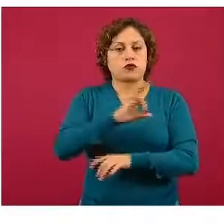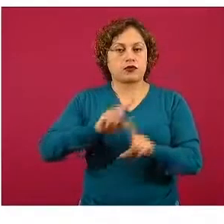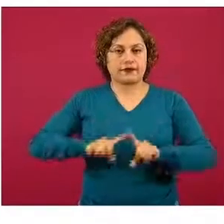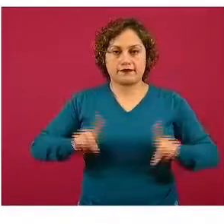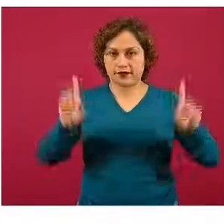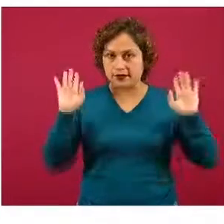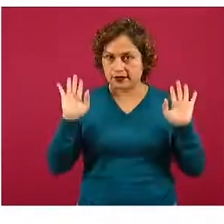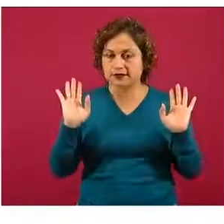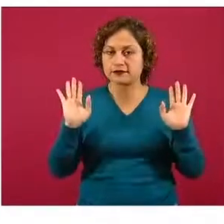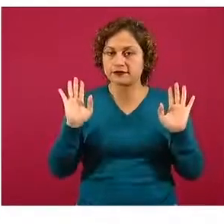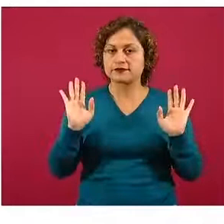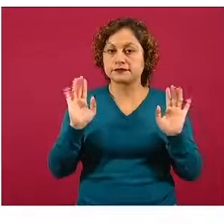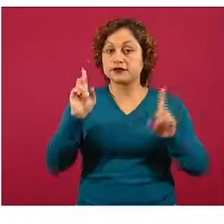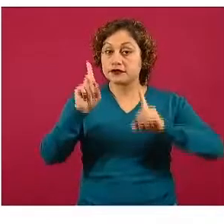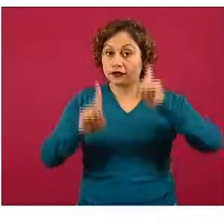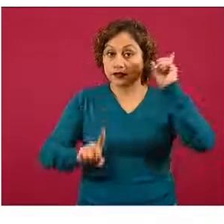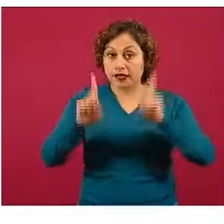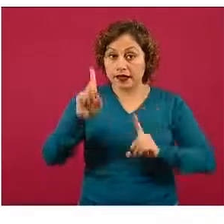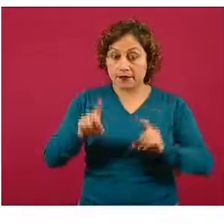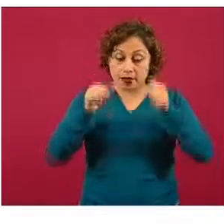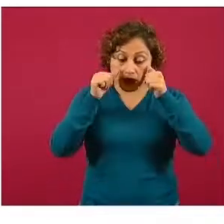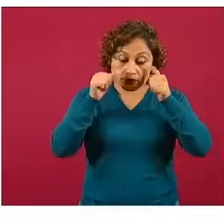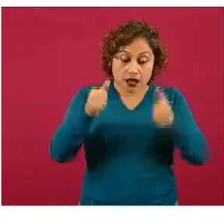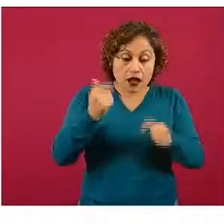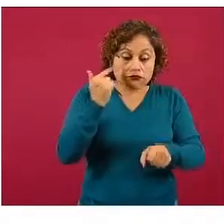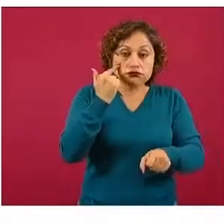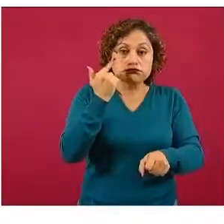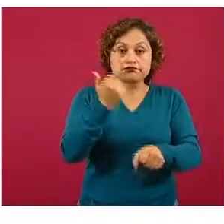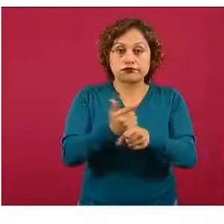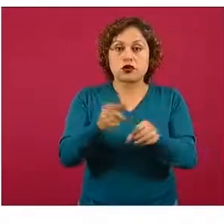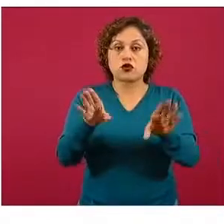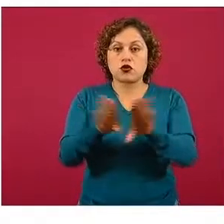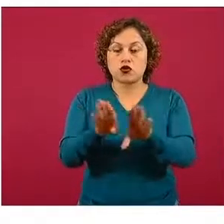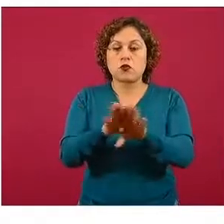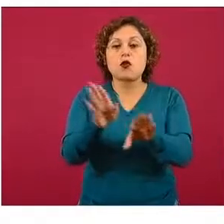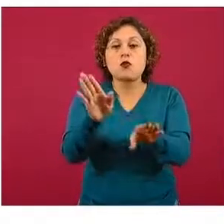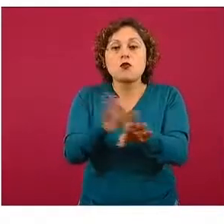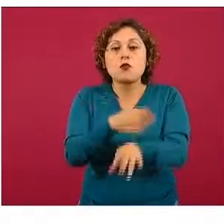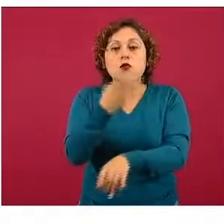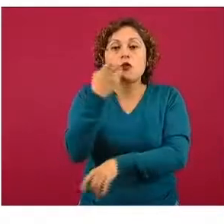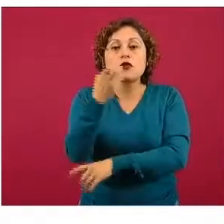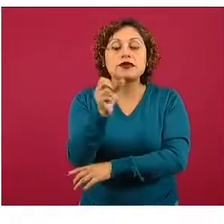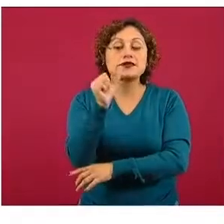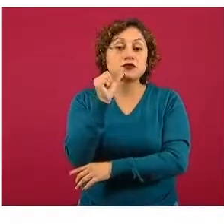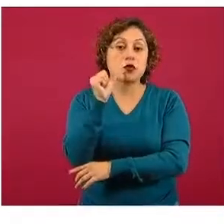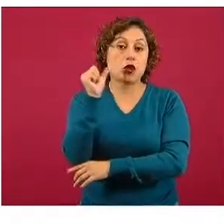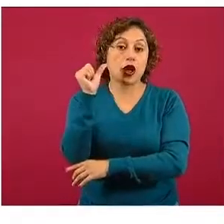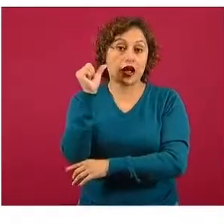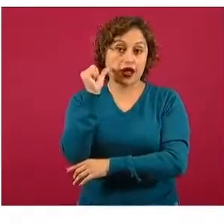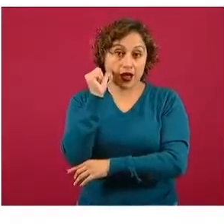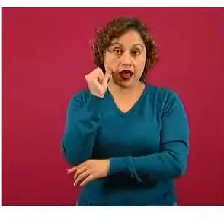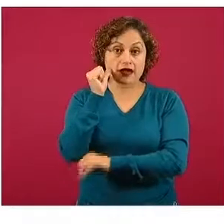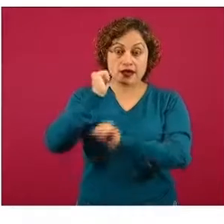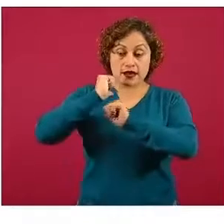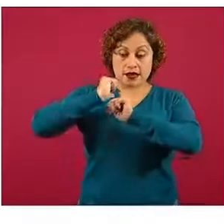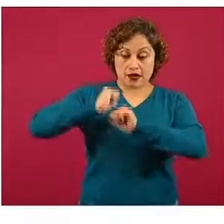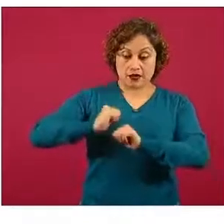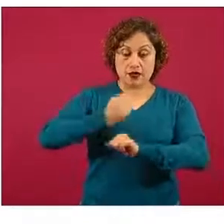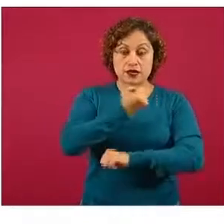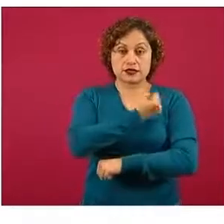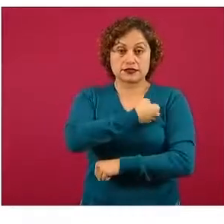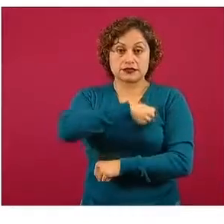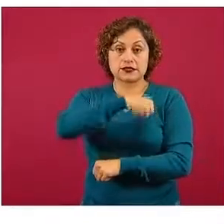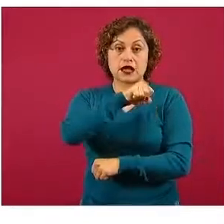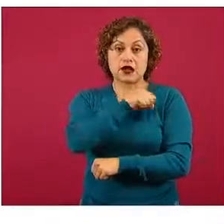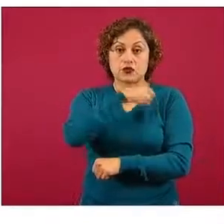correspondientes a un nivel de riesgo. Esa fue la razón por la que el día de ayer la autoridad sanitaria de la Ciudad de México